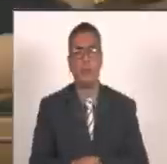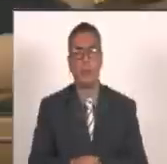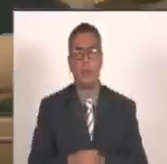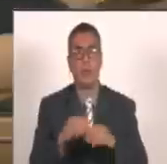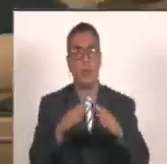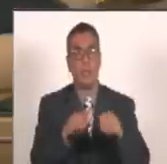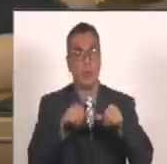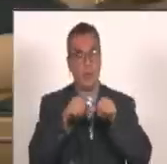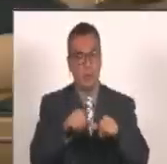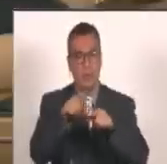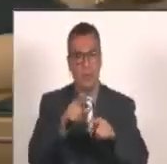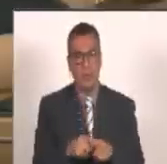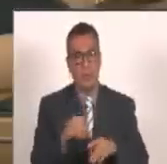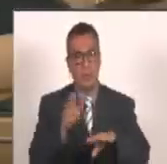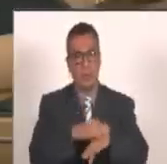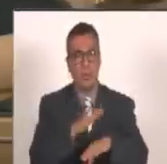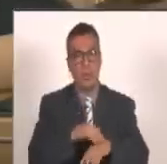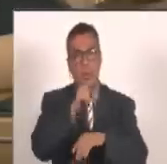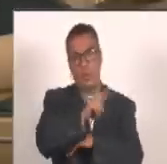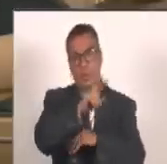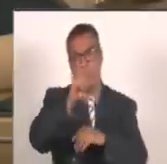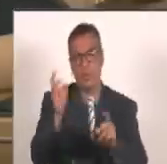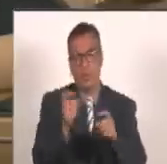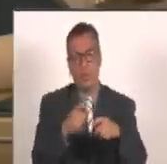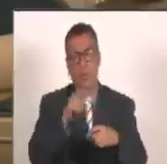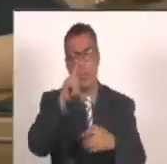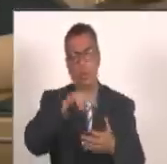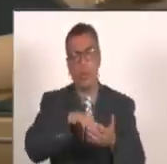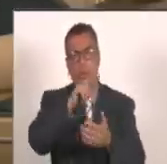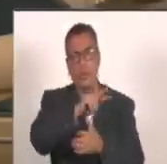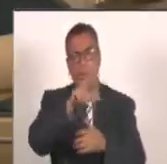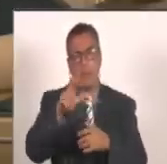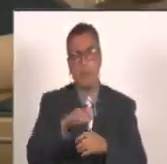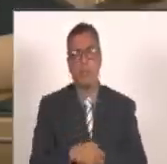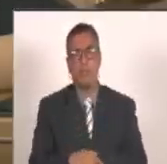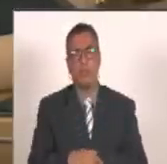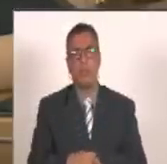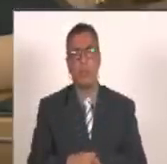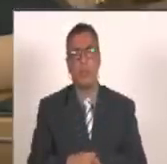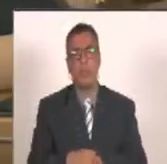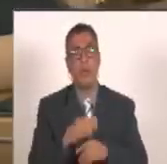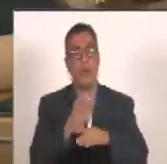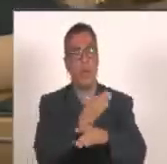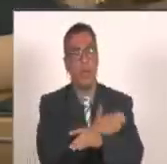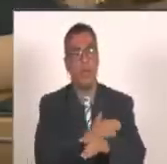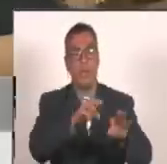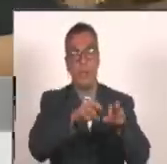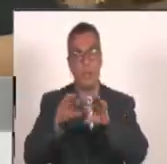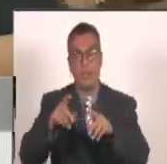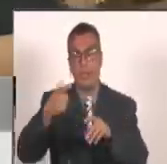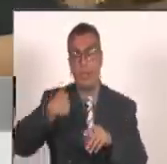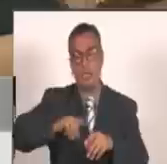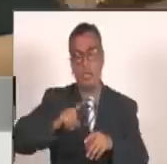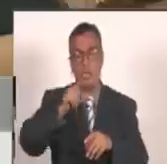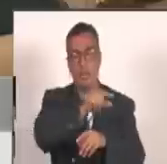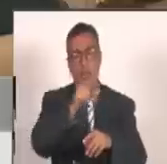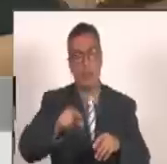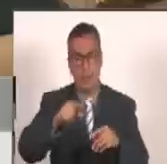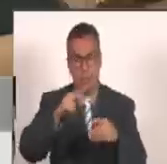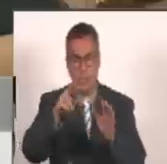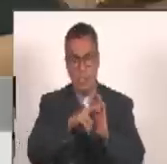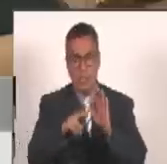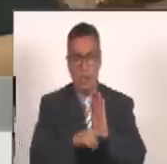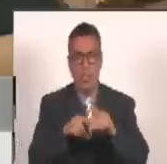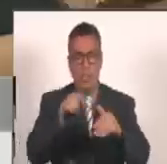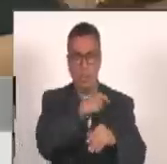Sesión permanente del jueves 24 de agosto de 2023. Previo anuncio de secretaría de la existencia del quórum